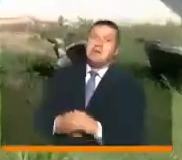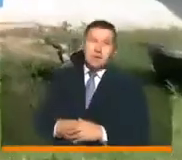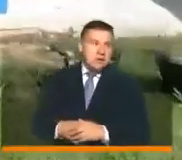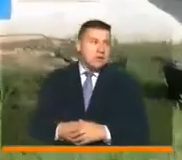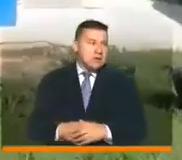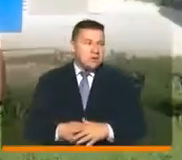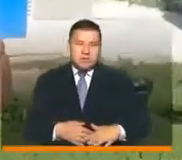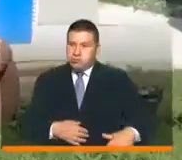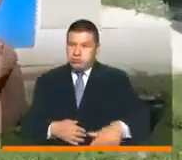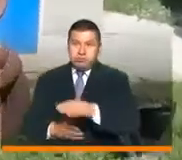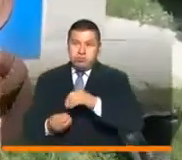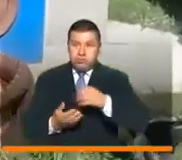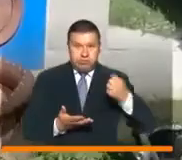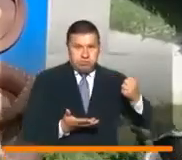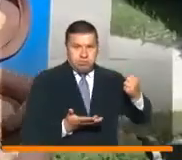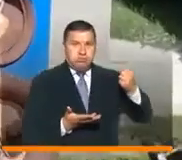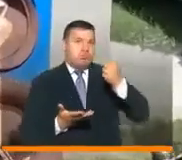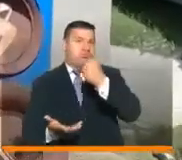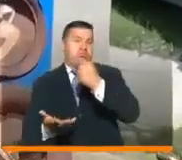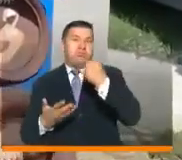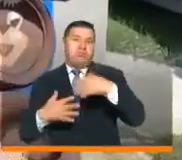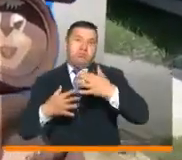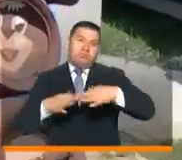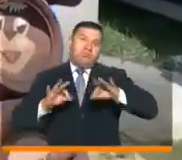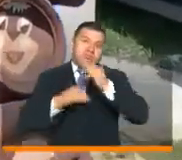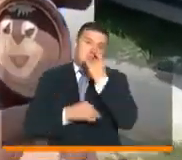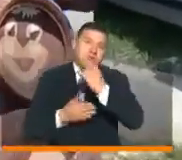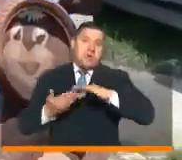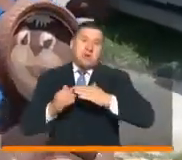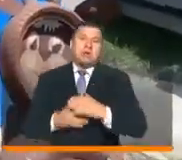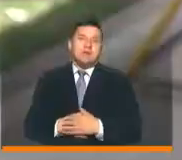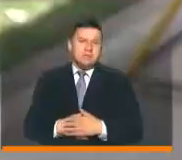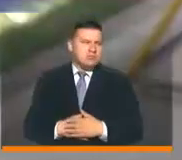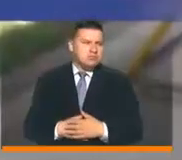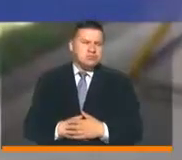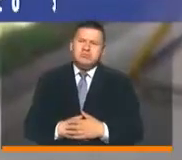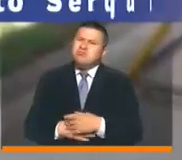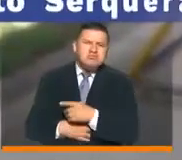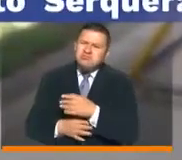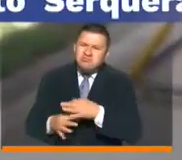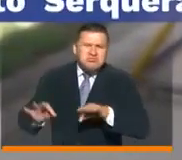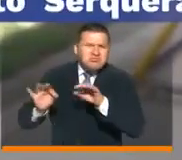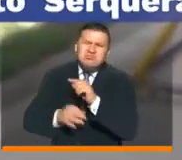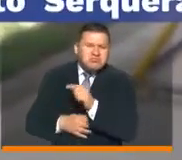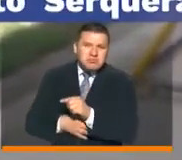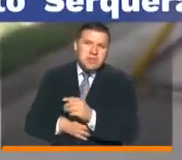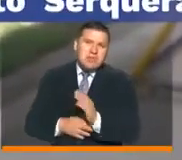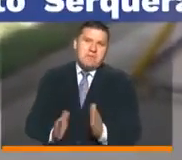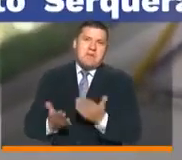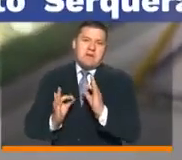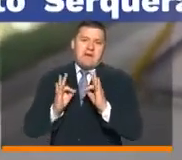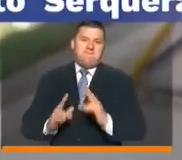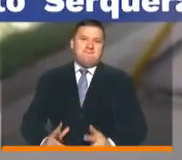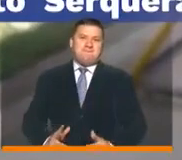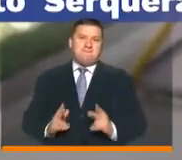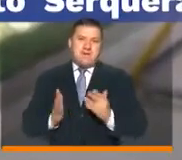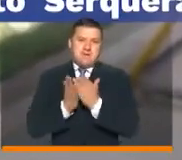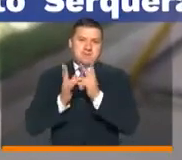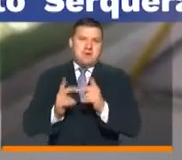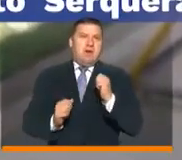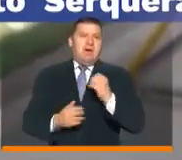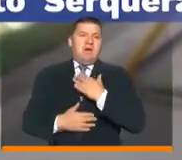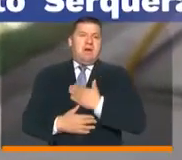1,000 millones de pesos en inversión, pues es supremamente interesante para la comunidad. ¿En qué es la importancia? En el mejoramiento de la calidad de vida de los